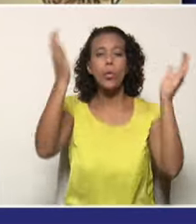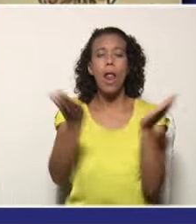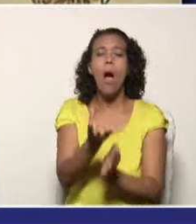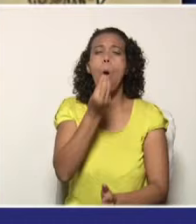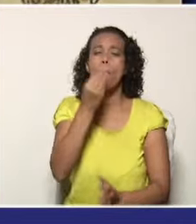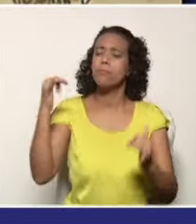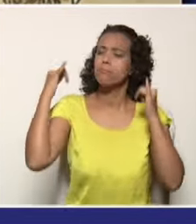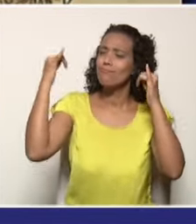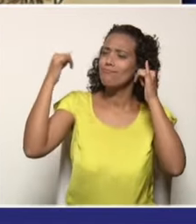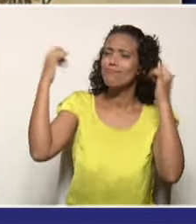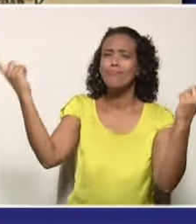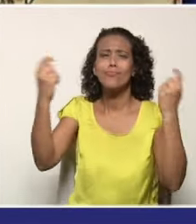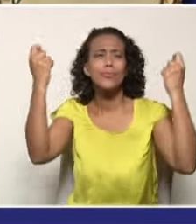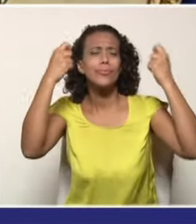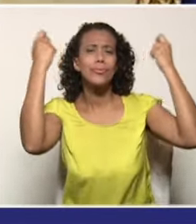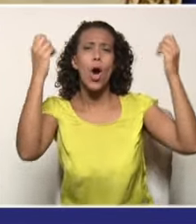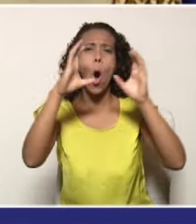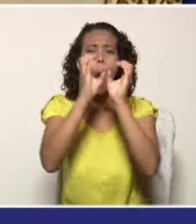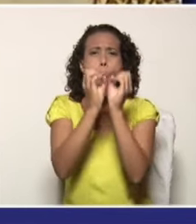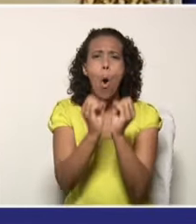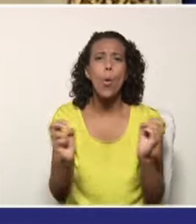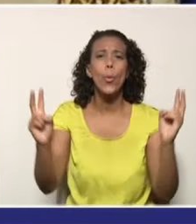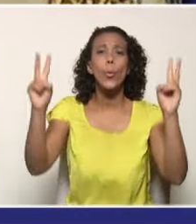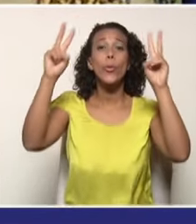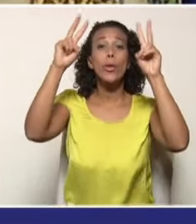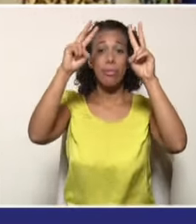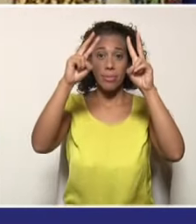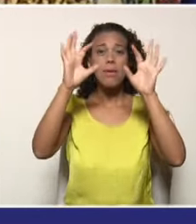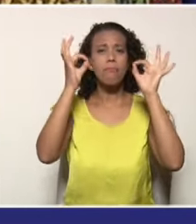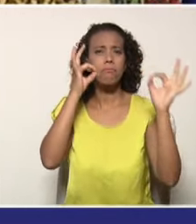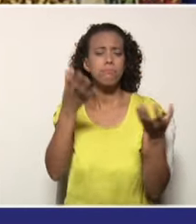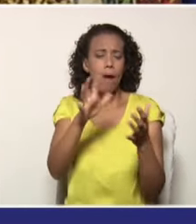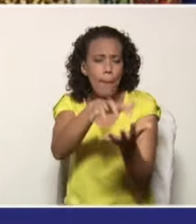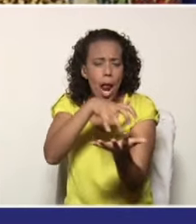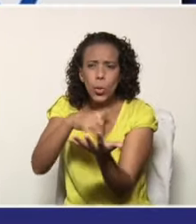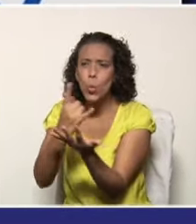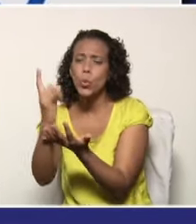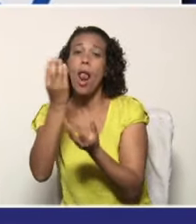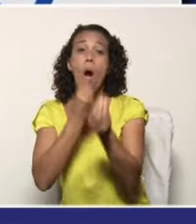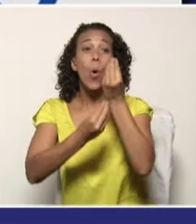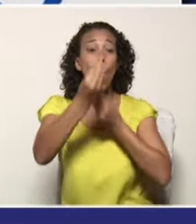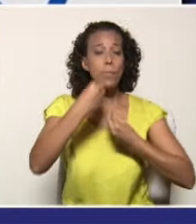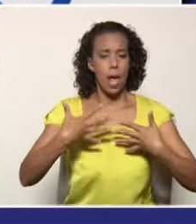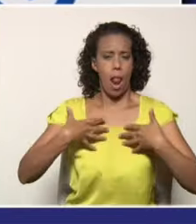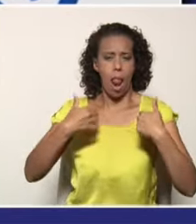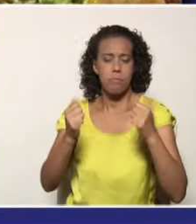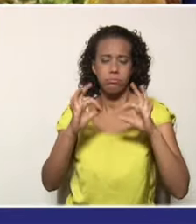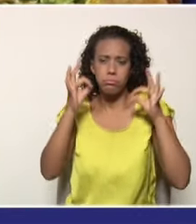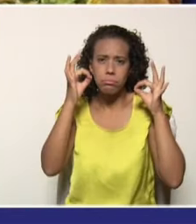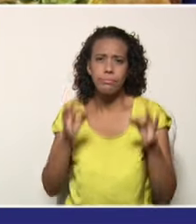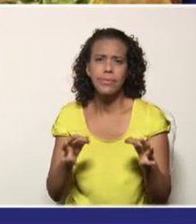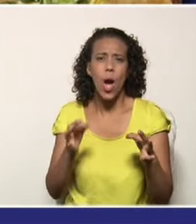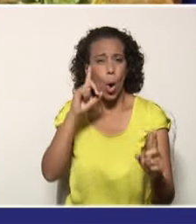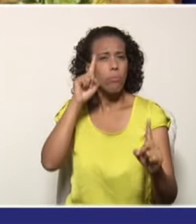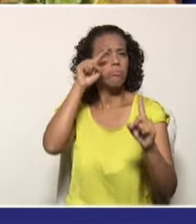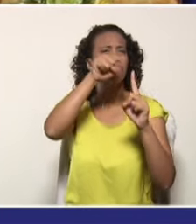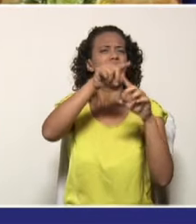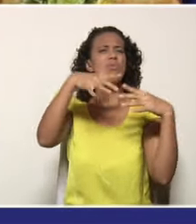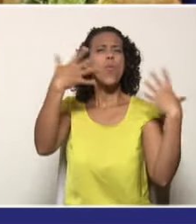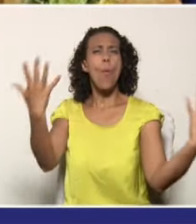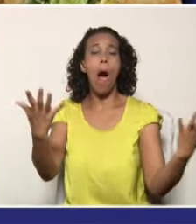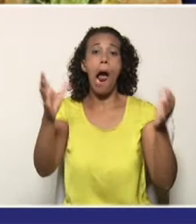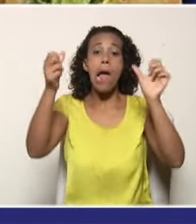una celebración promovida por la Organización de las Naciones Unidas para la Agricultura y la Alimentación, FAO, con el claro objetivo